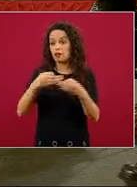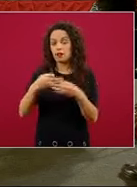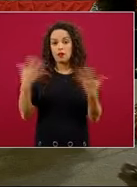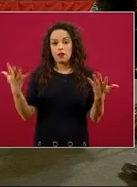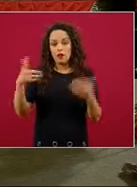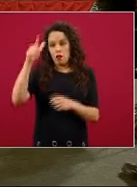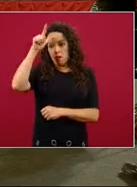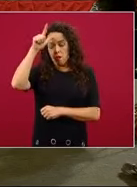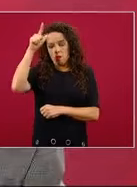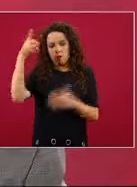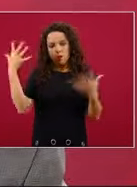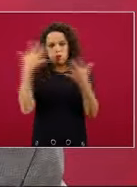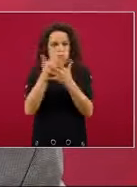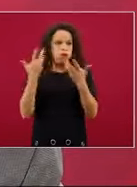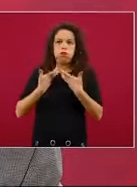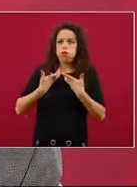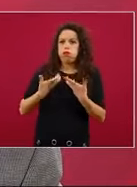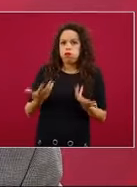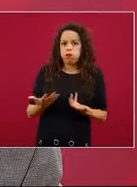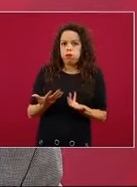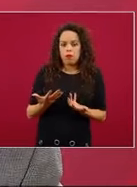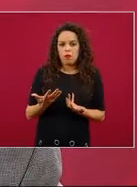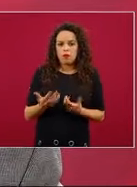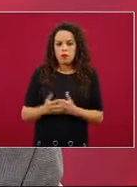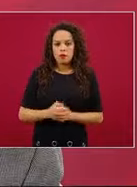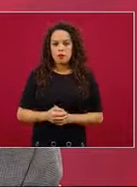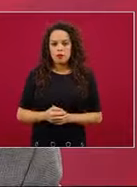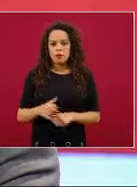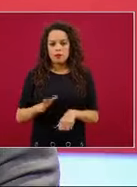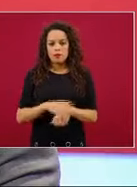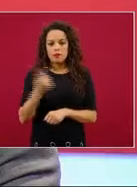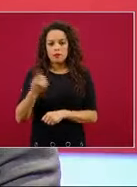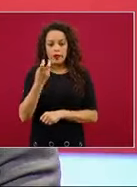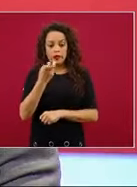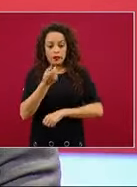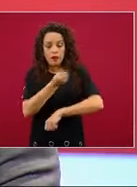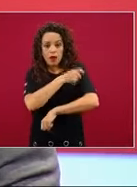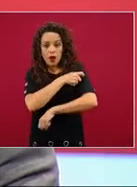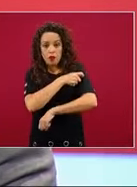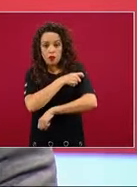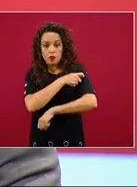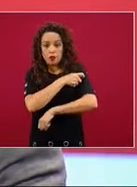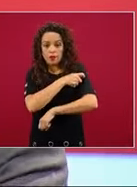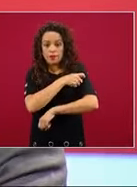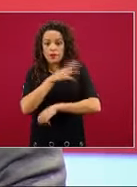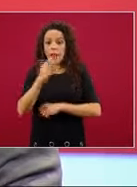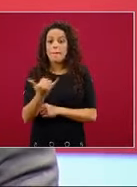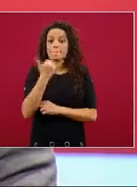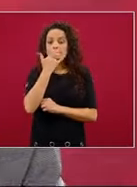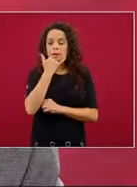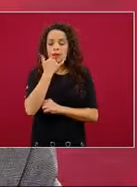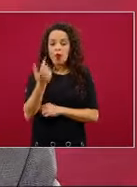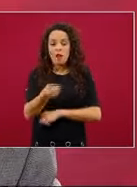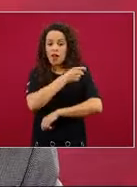causó previamente cuando hubo reacciones adversas a la vacuna, no a la